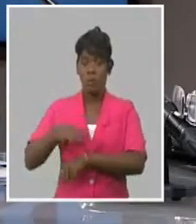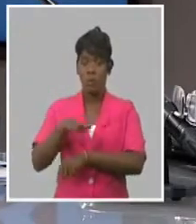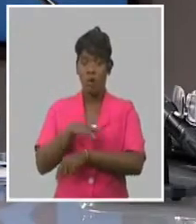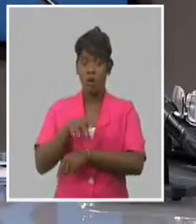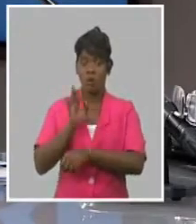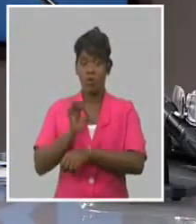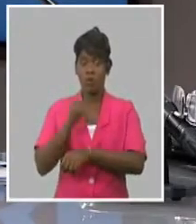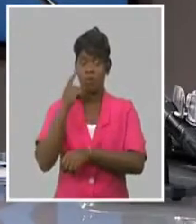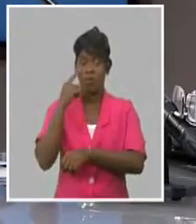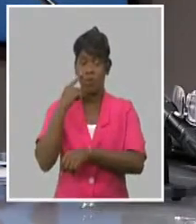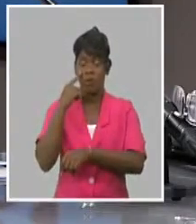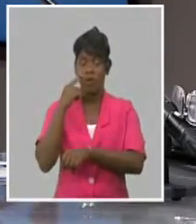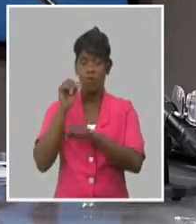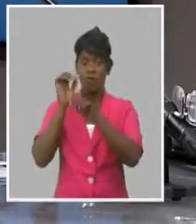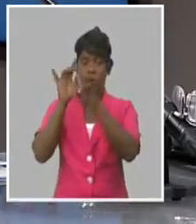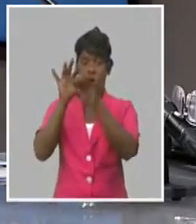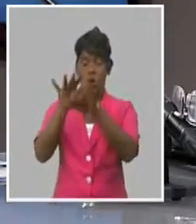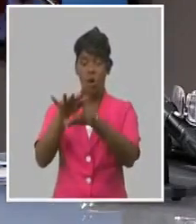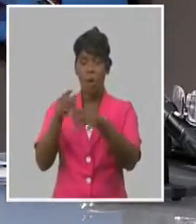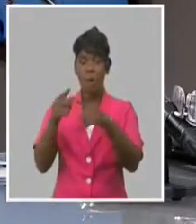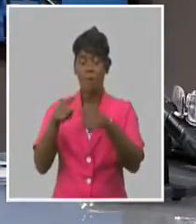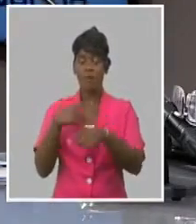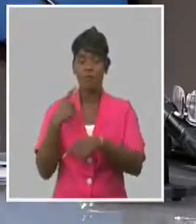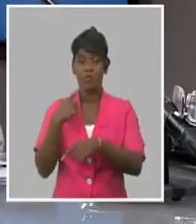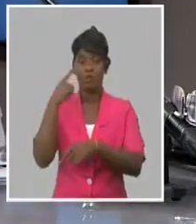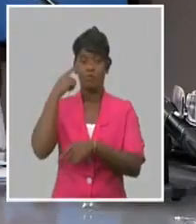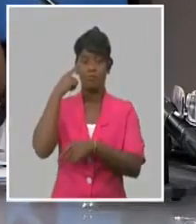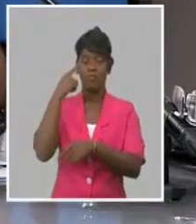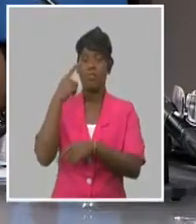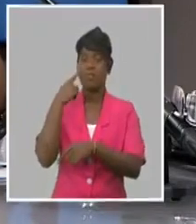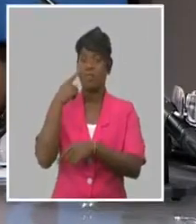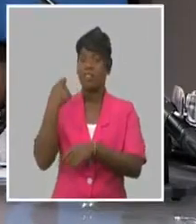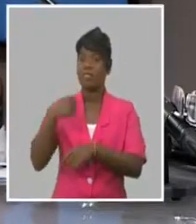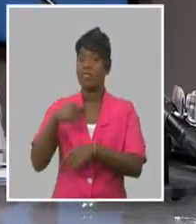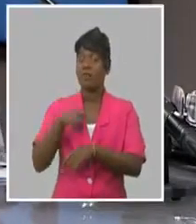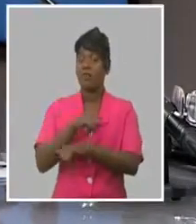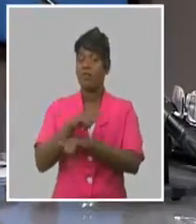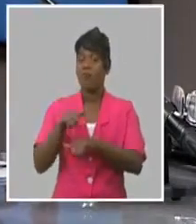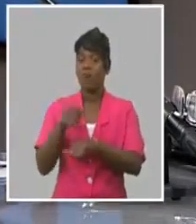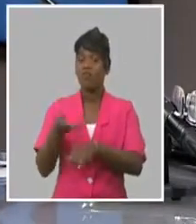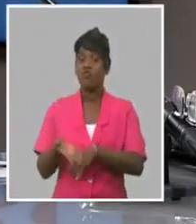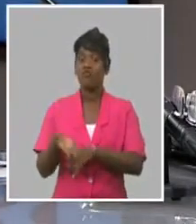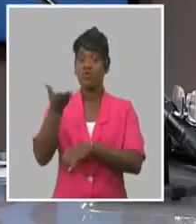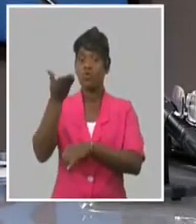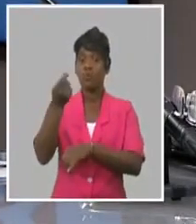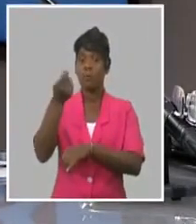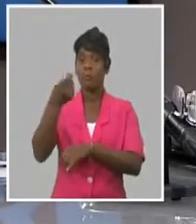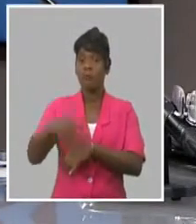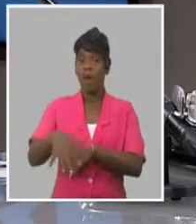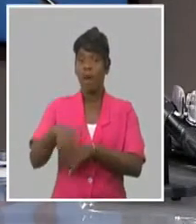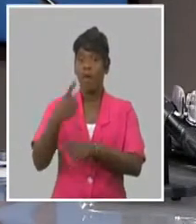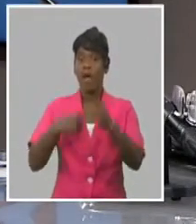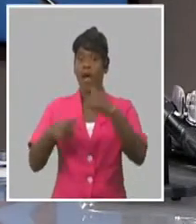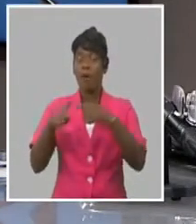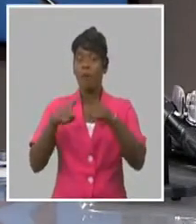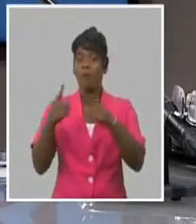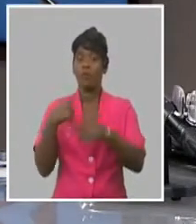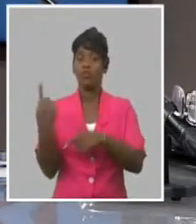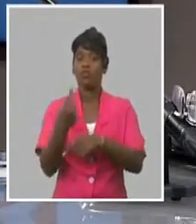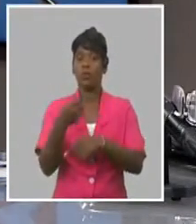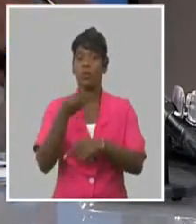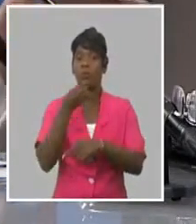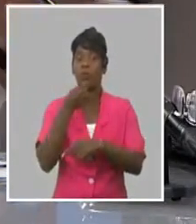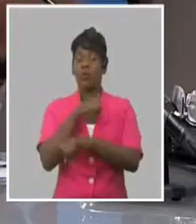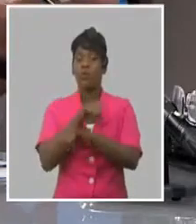y tú no subes los precios, es lo que los economistas le decimos eso, inflación reprimida. Yo reprimo la inflación porque no dejo que los